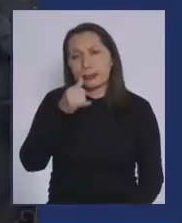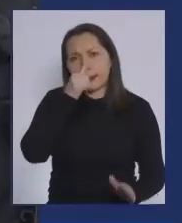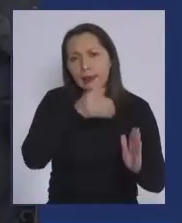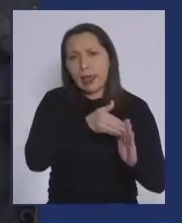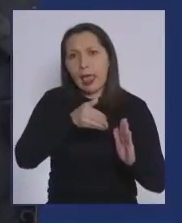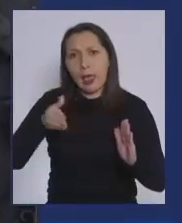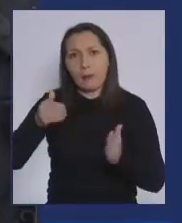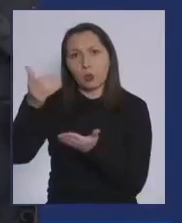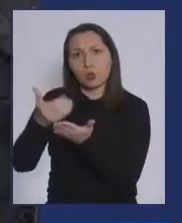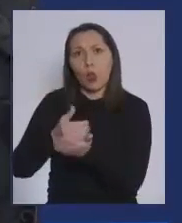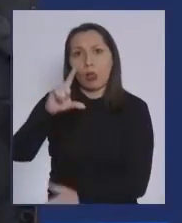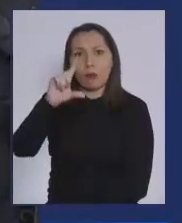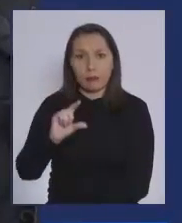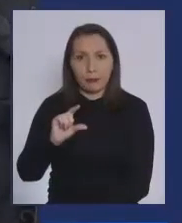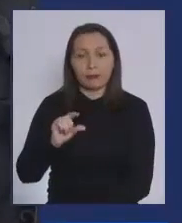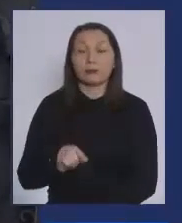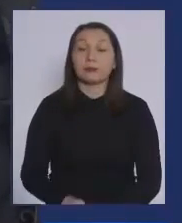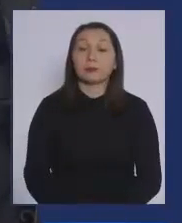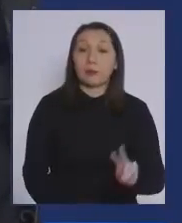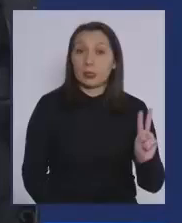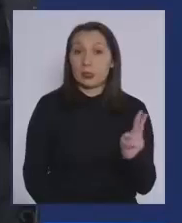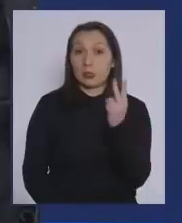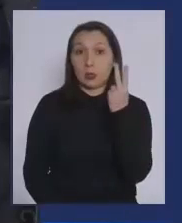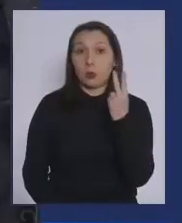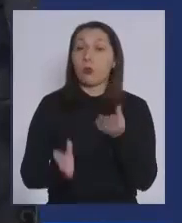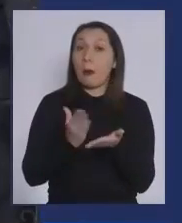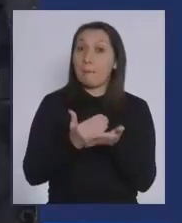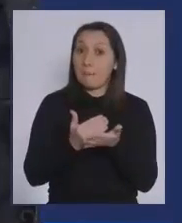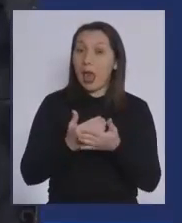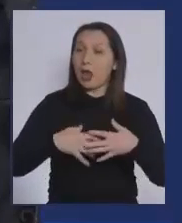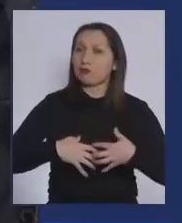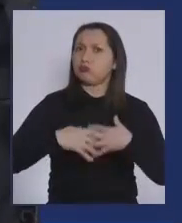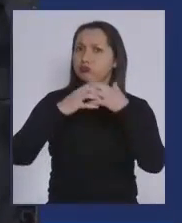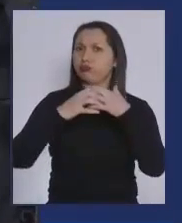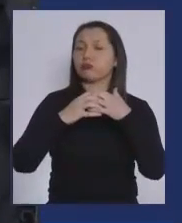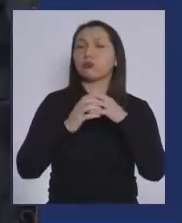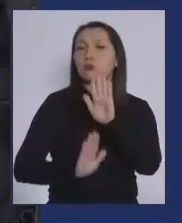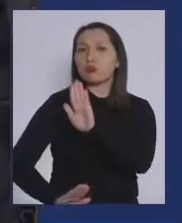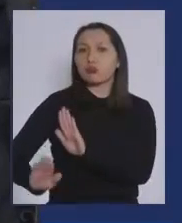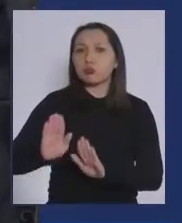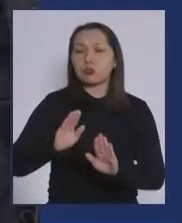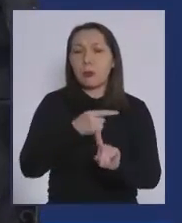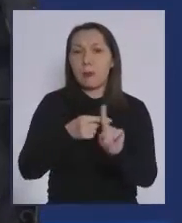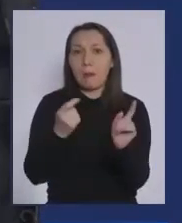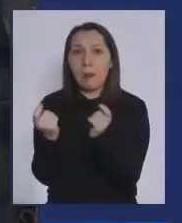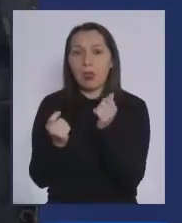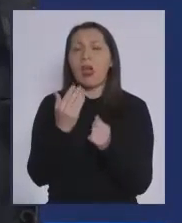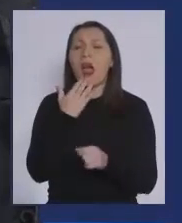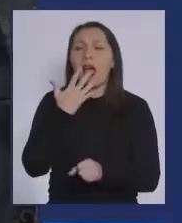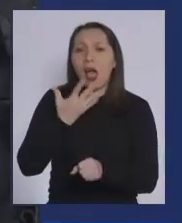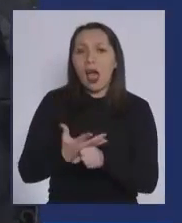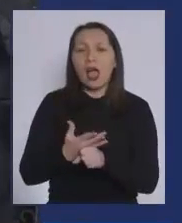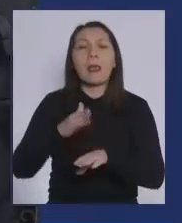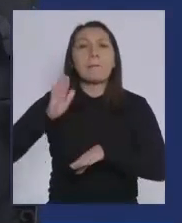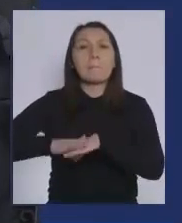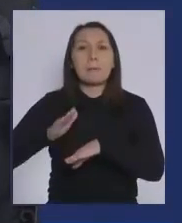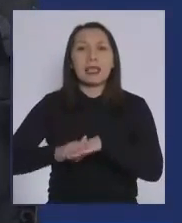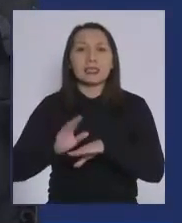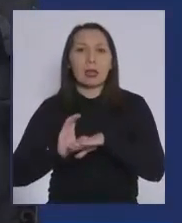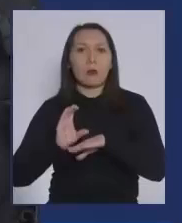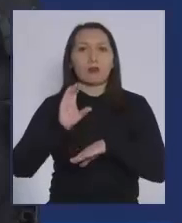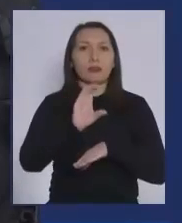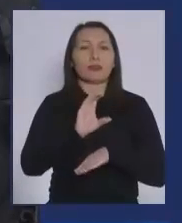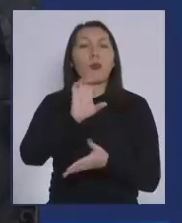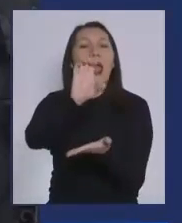ingresos segundo este plan fortalecido de protección a la clase media incluye un préstamo estatal